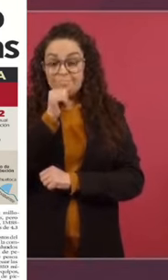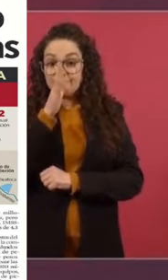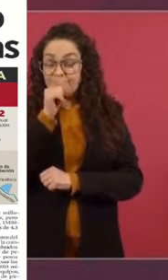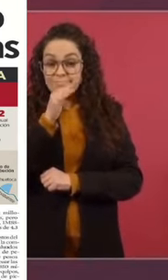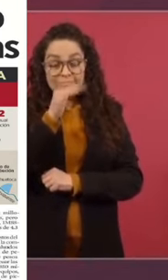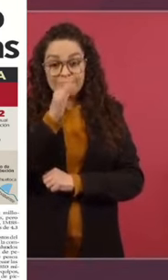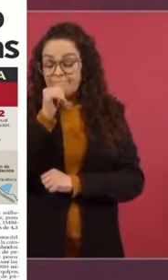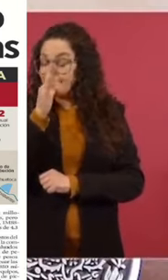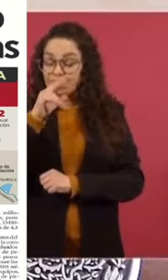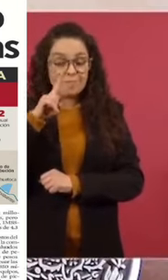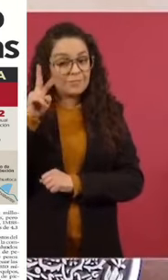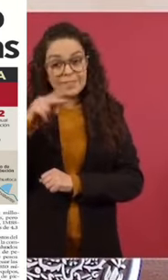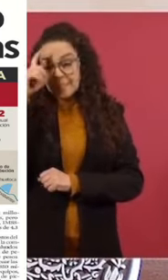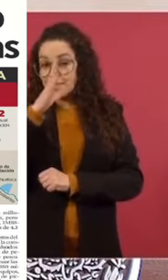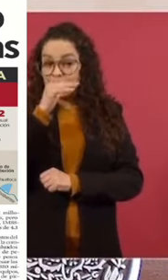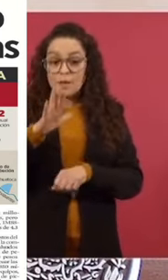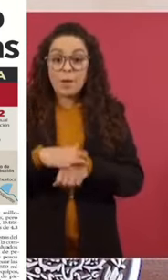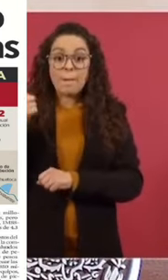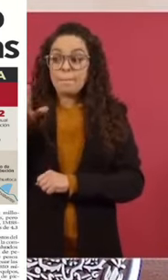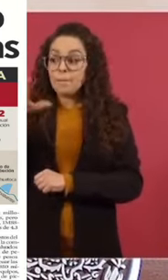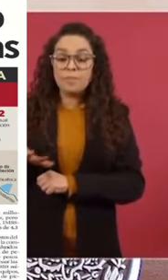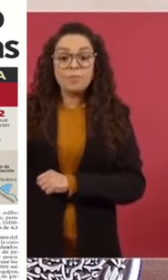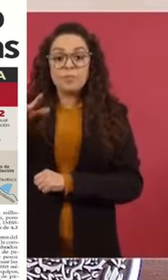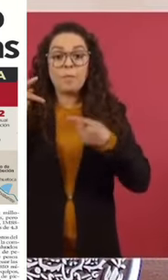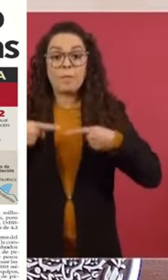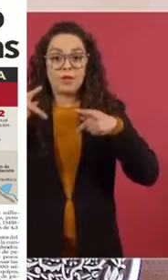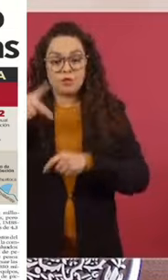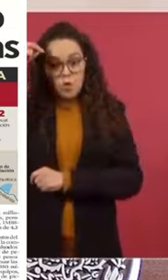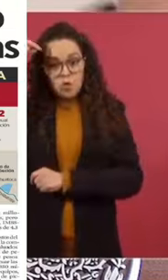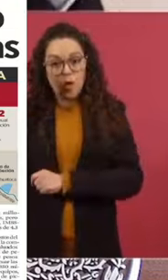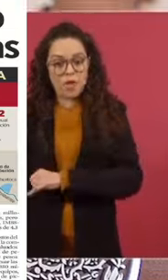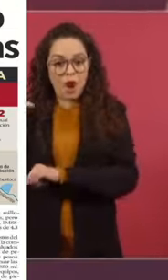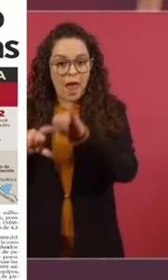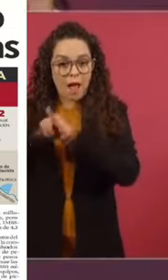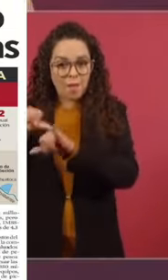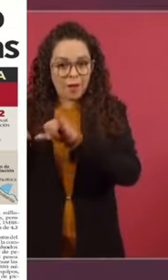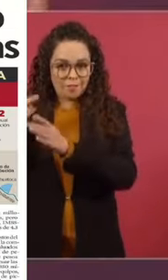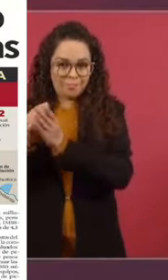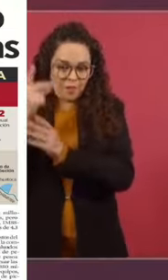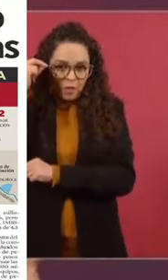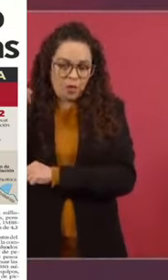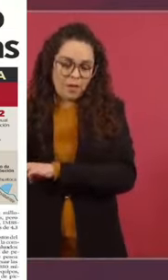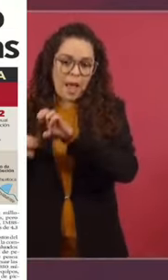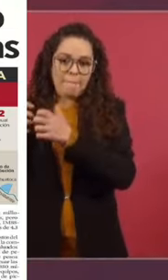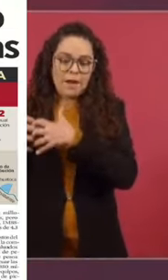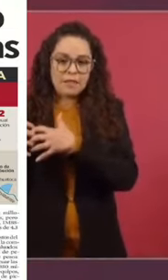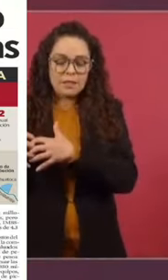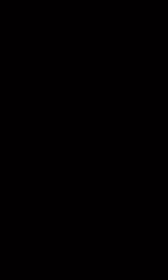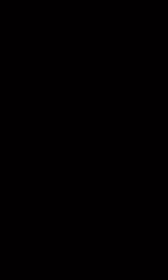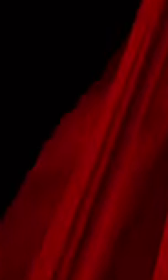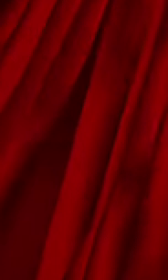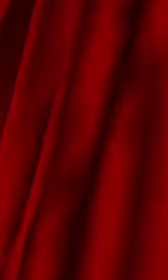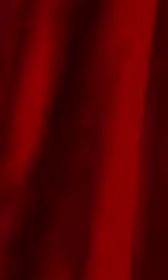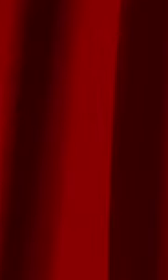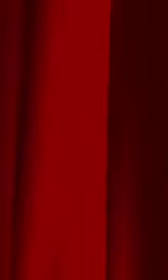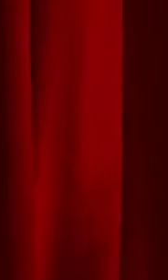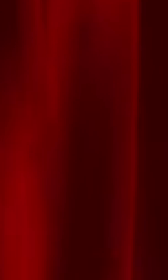poder de los dueños de laboratorios y todos los que tenían que ver con el negocio de la salud. Es una contradicción, ¿no?